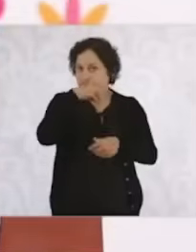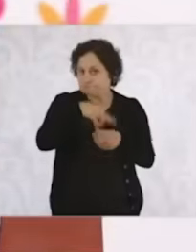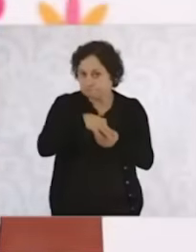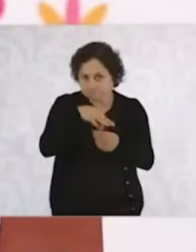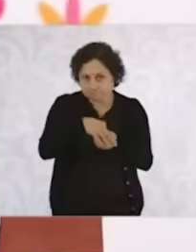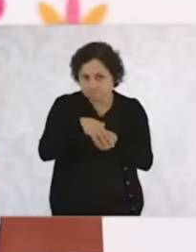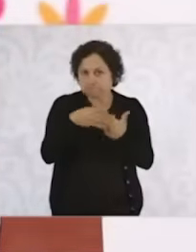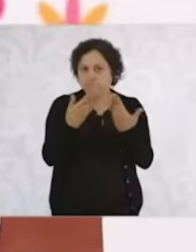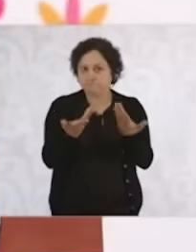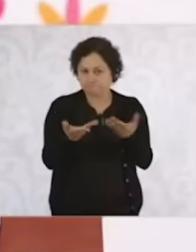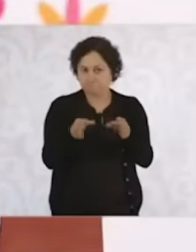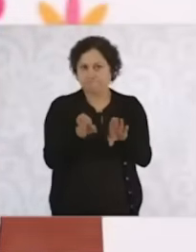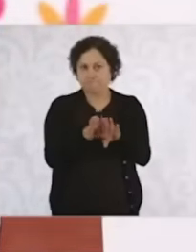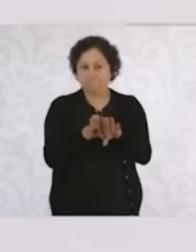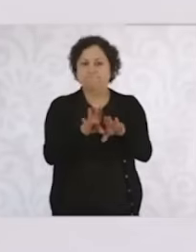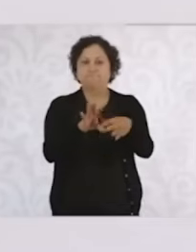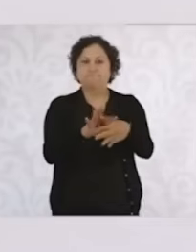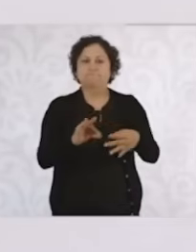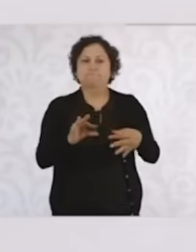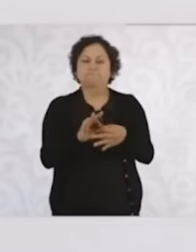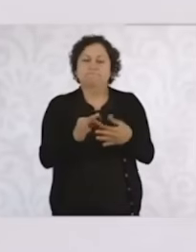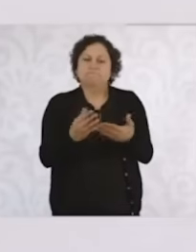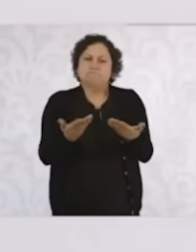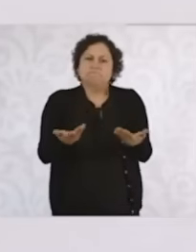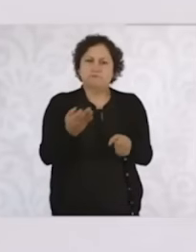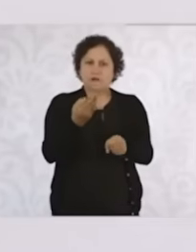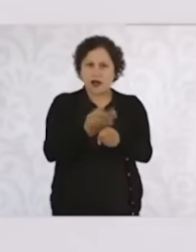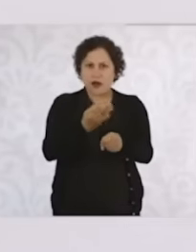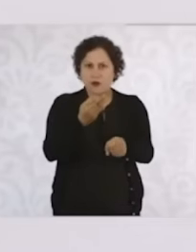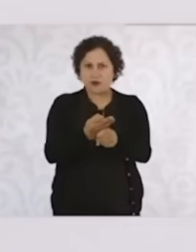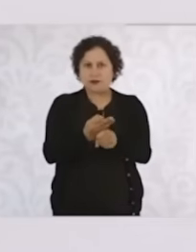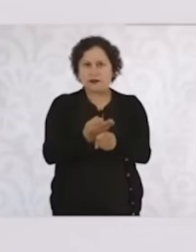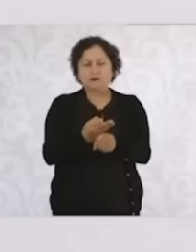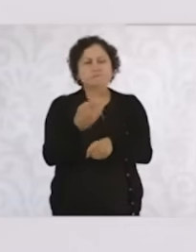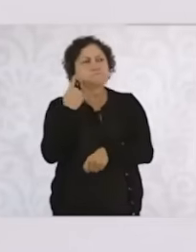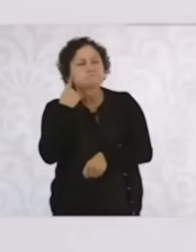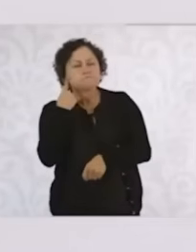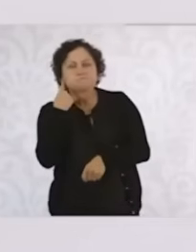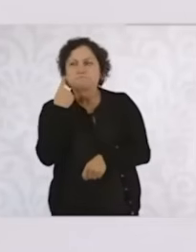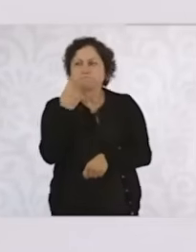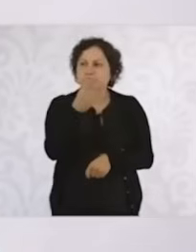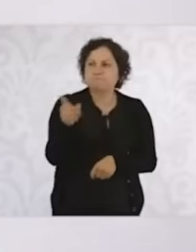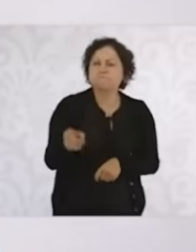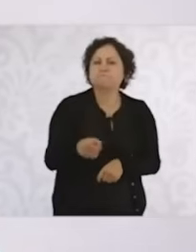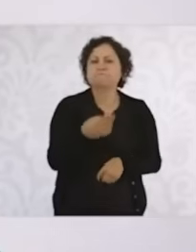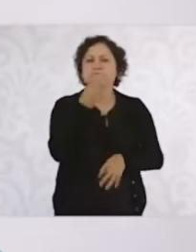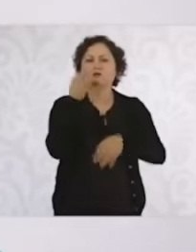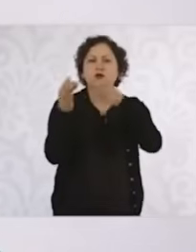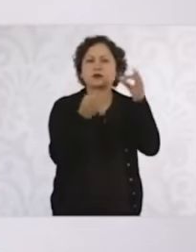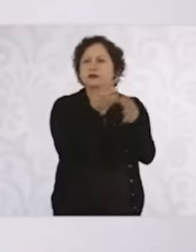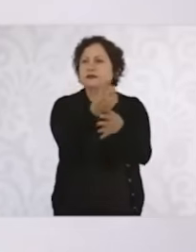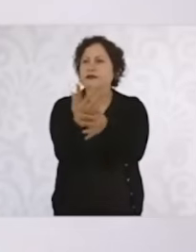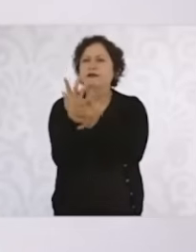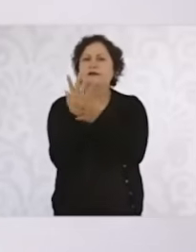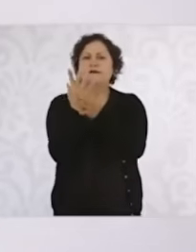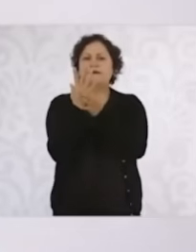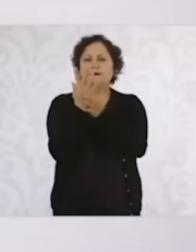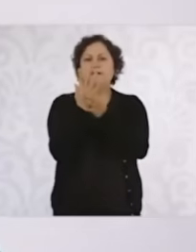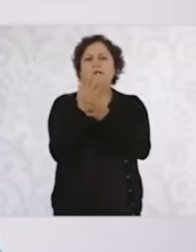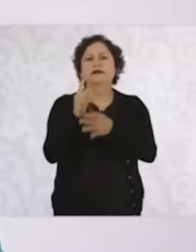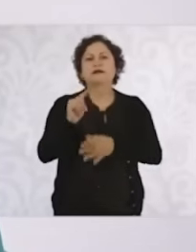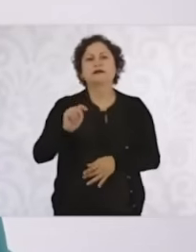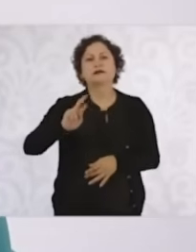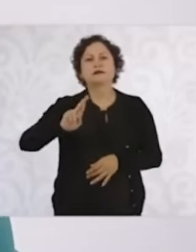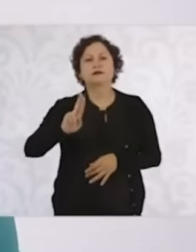eh están pues las noticias de de que ganó el presidente Trump pero de todas maneras nosotros vamos a esperar el